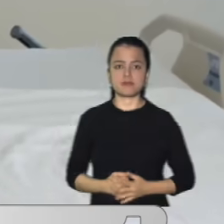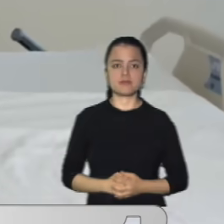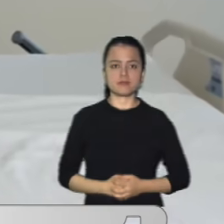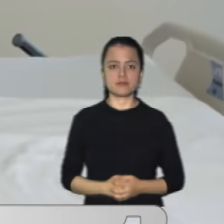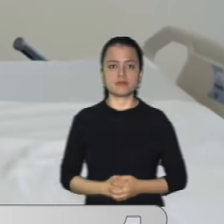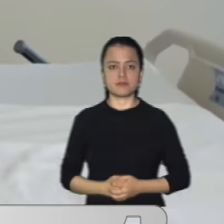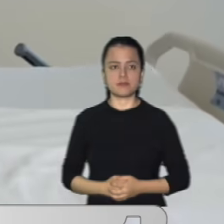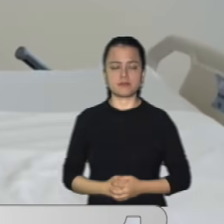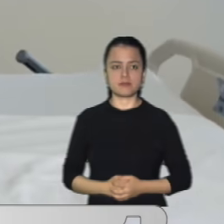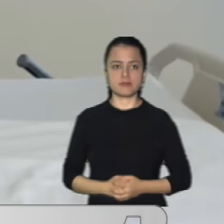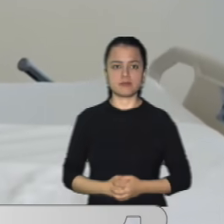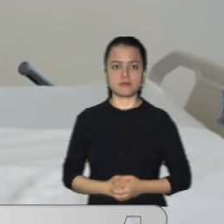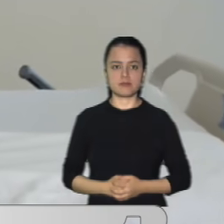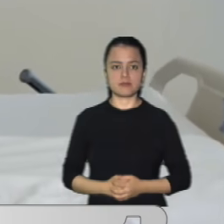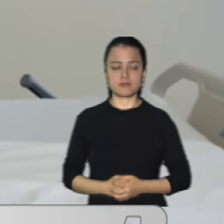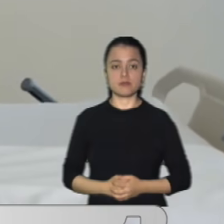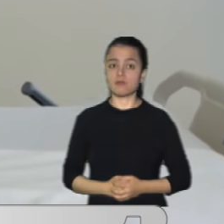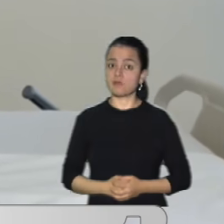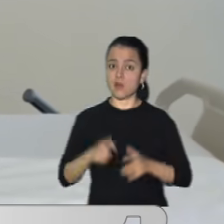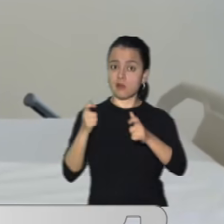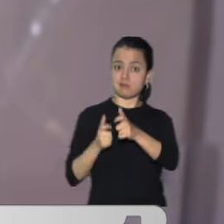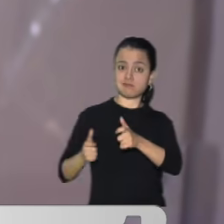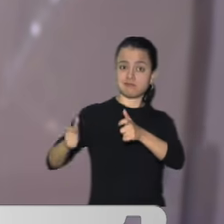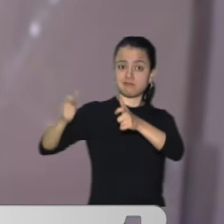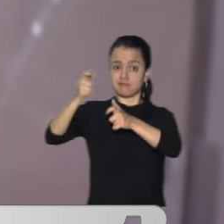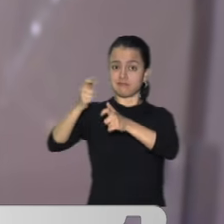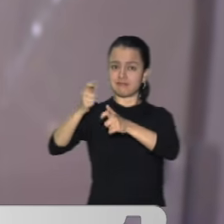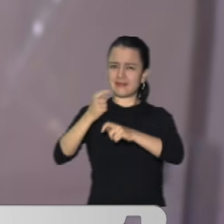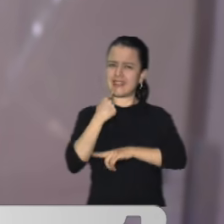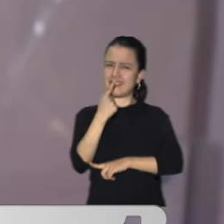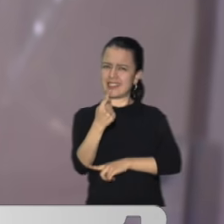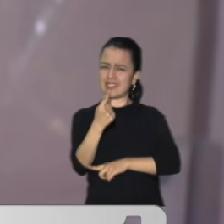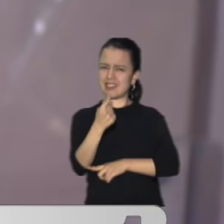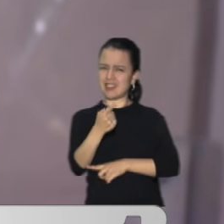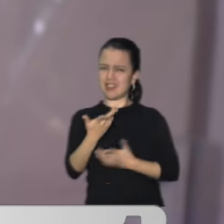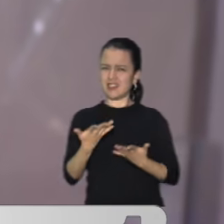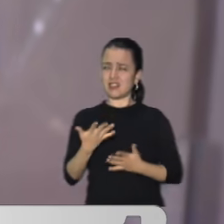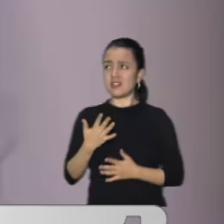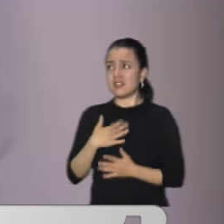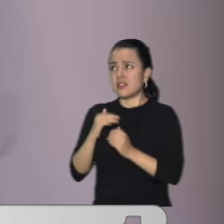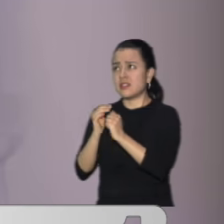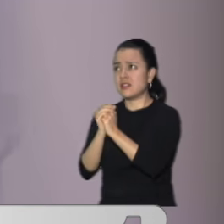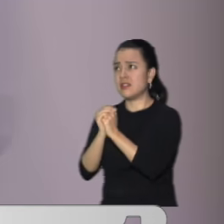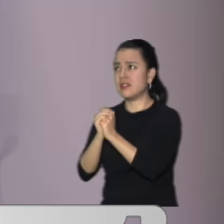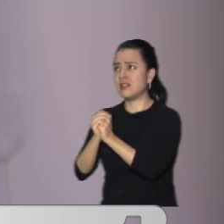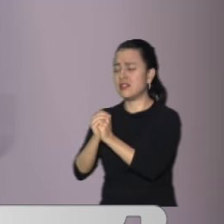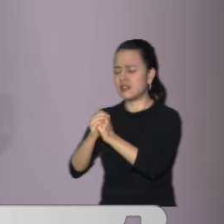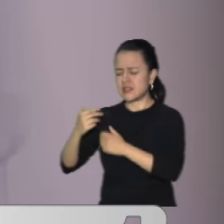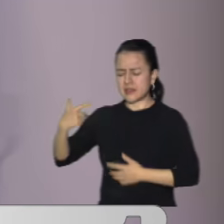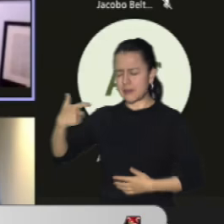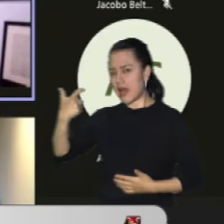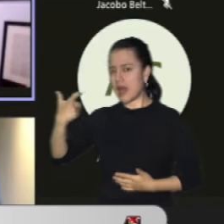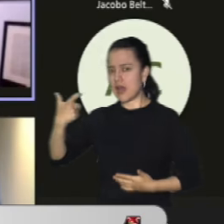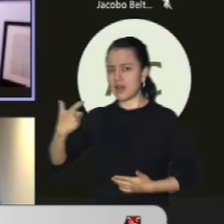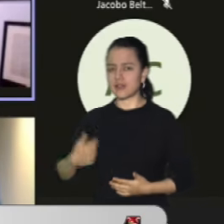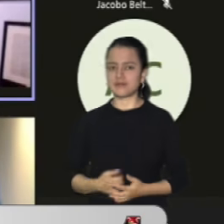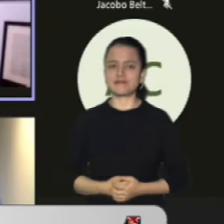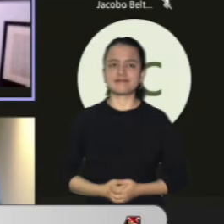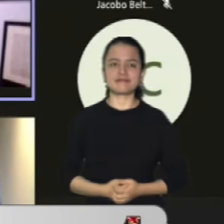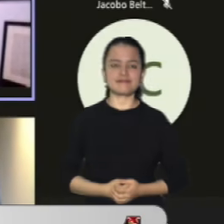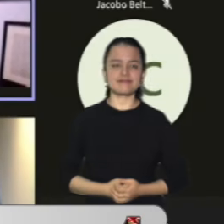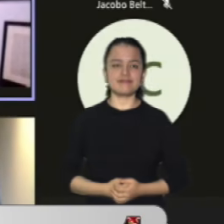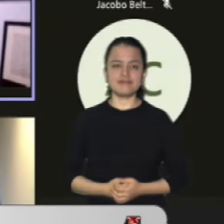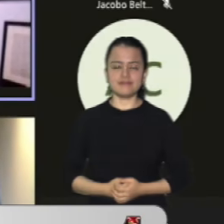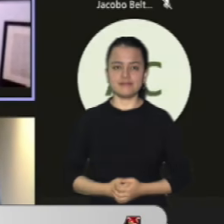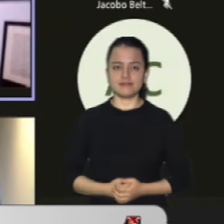su muerte asistida. El alto tribunal también despenalizó el homicidio por piedad bajo las siguientes condiciones. En el